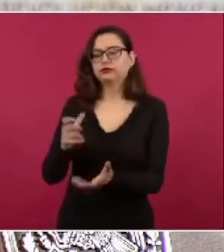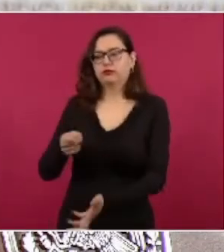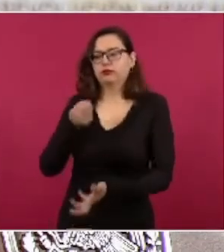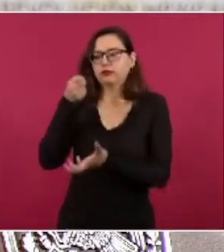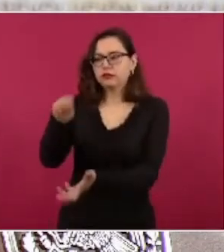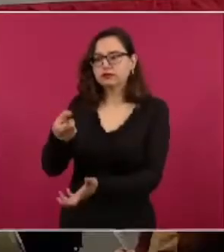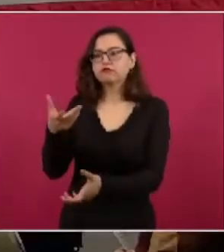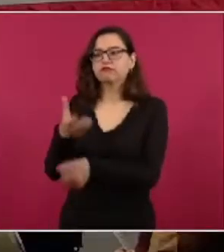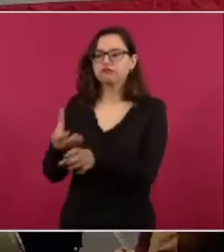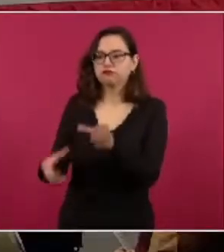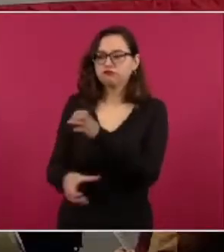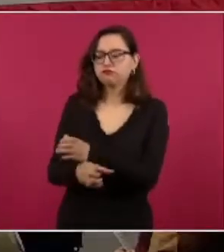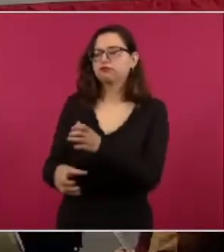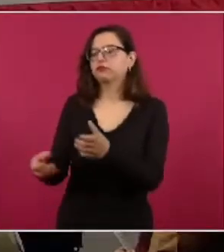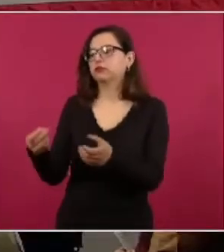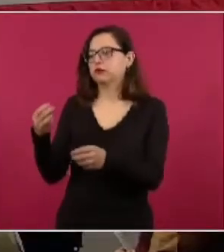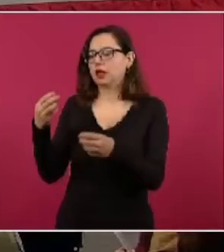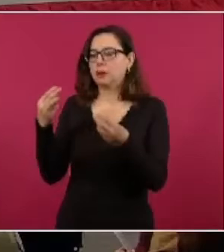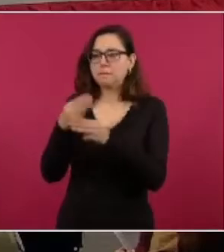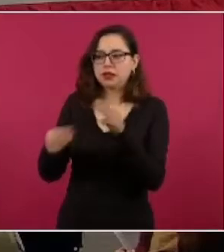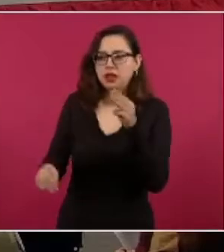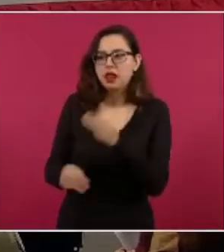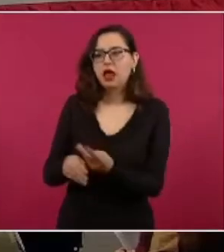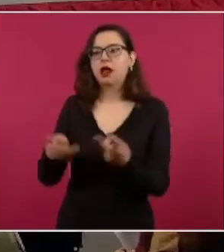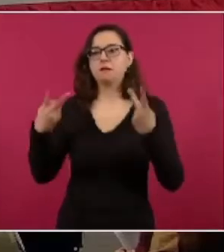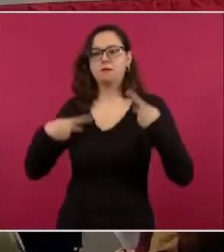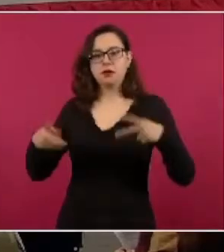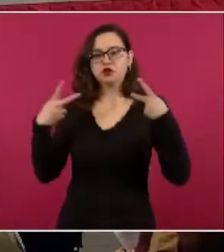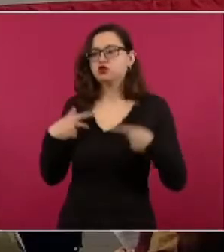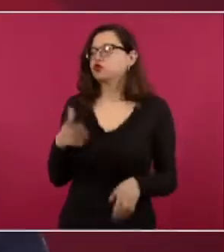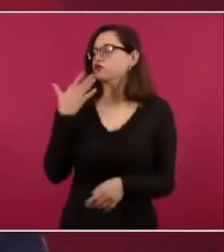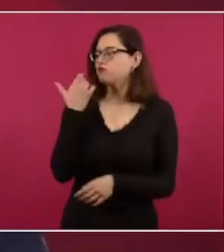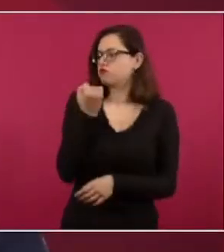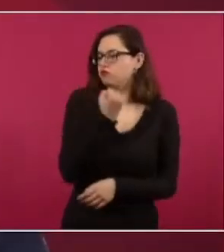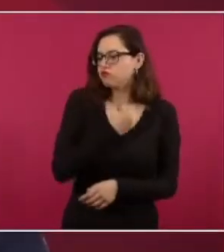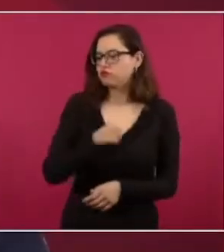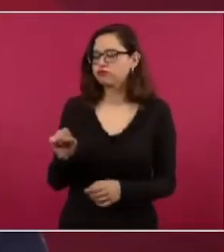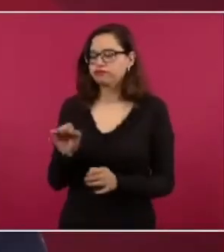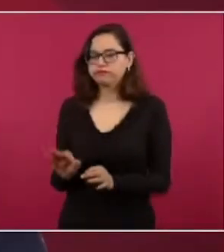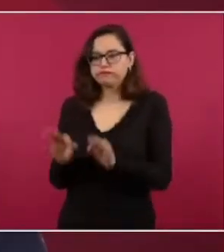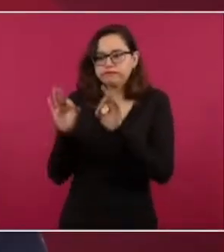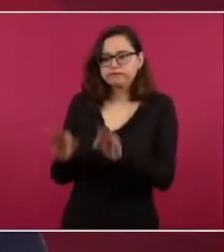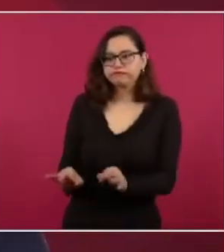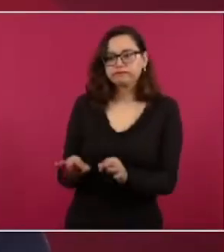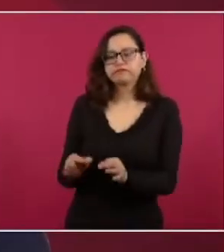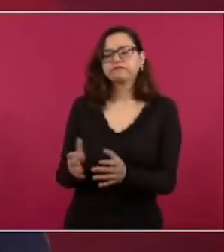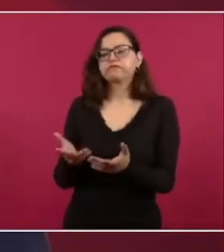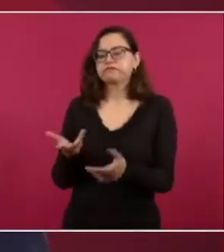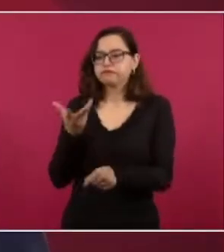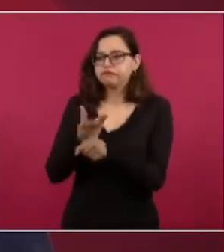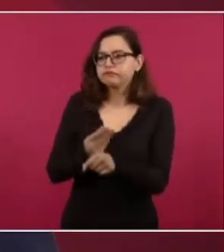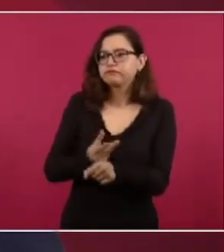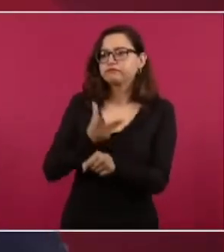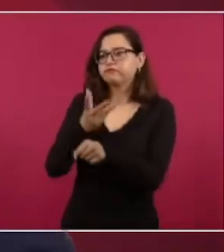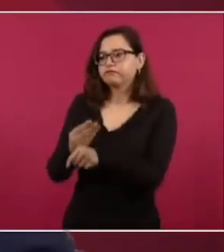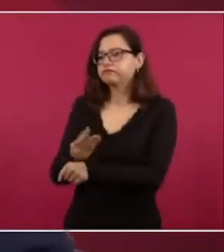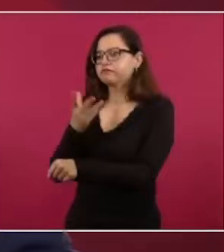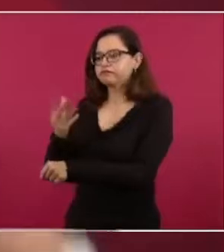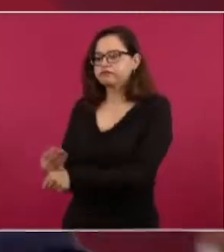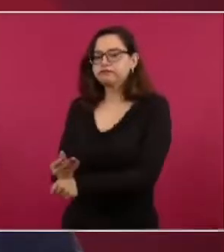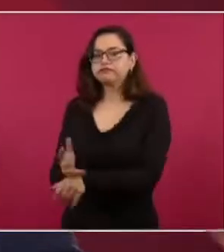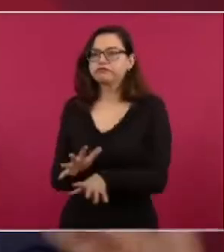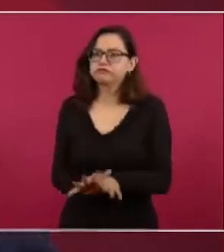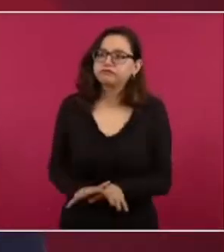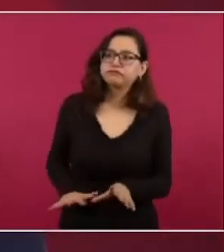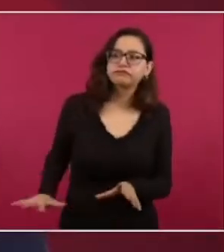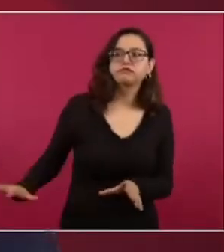infraestructura, equipamiento y profesionales técnicos y auxiliares de la salud del más alto nivel para garantizar lo que estamos buscando, que la